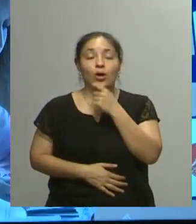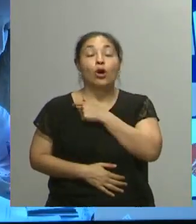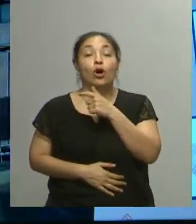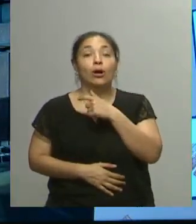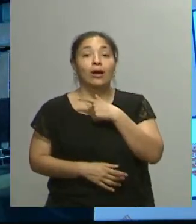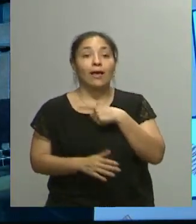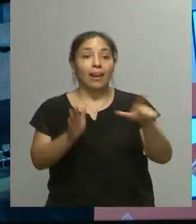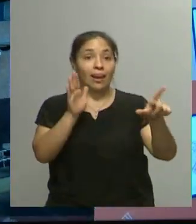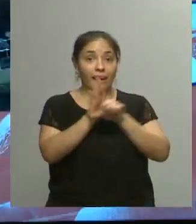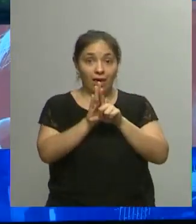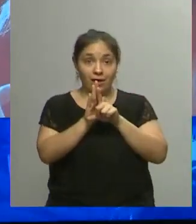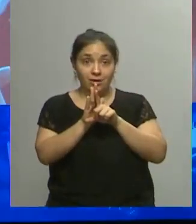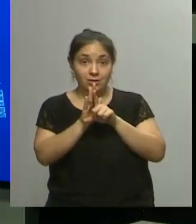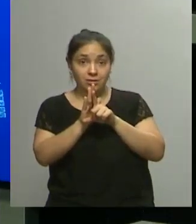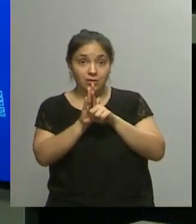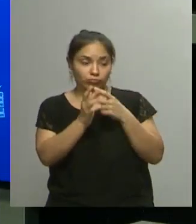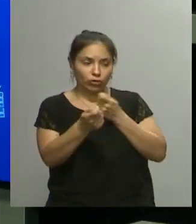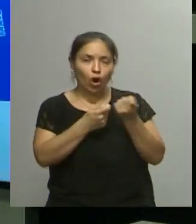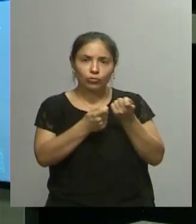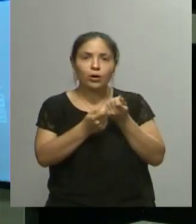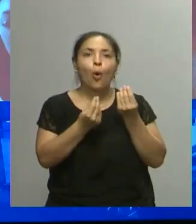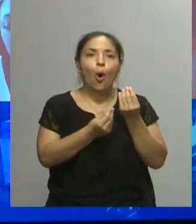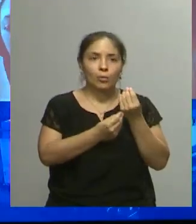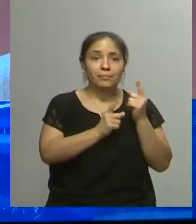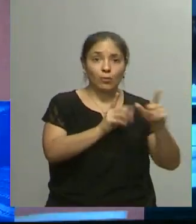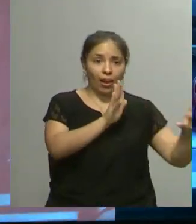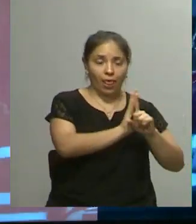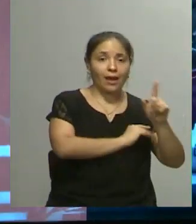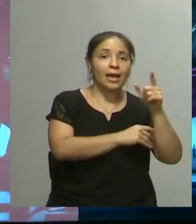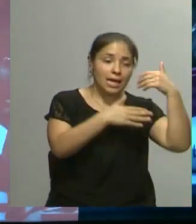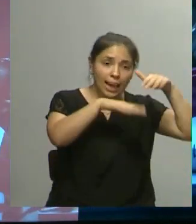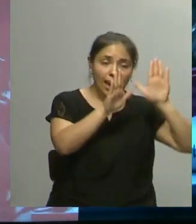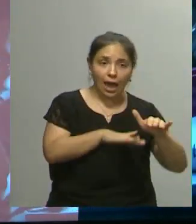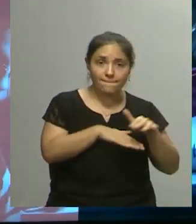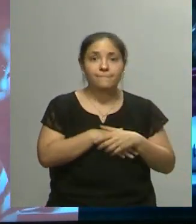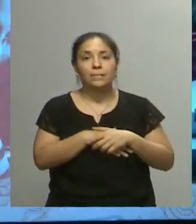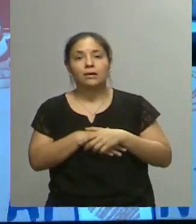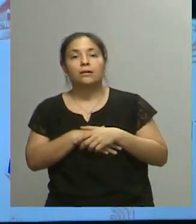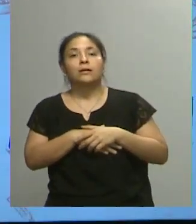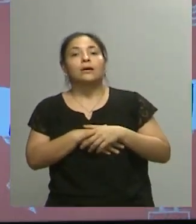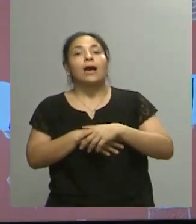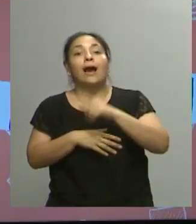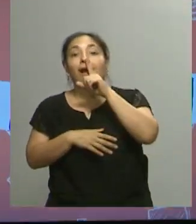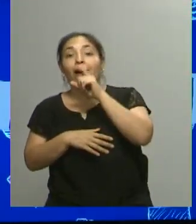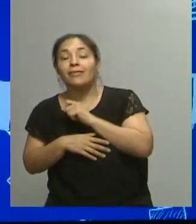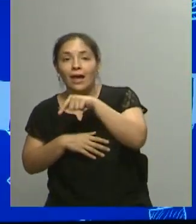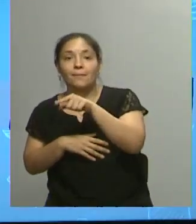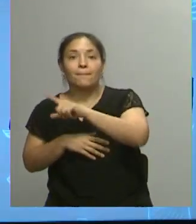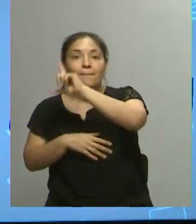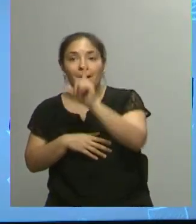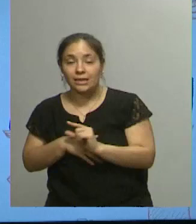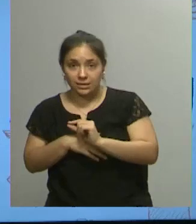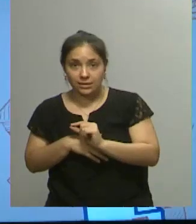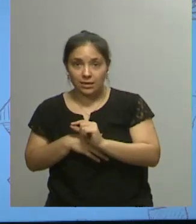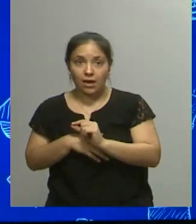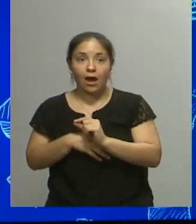se regula con la Sharia, con la ley islámica, ¿no? Qatar es un país árabe, Irán no lo es. En Irán no hablan